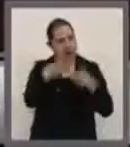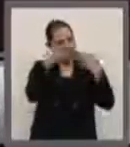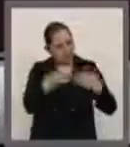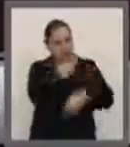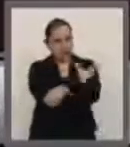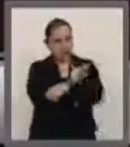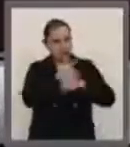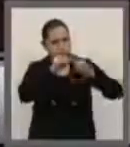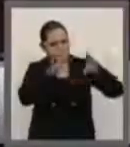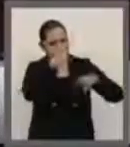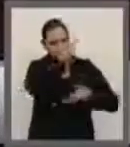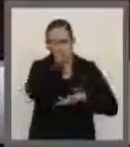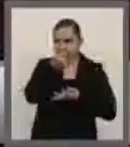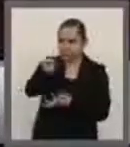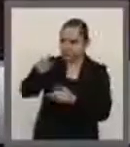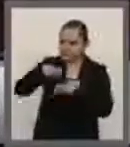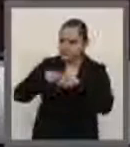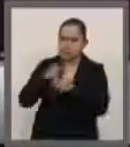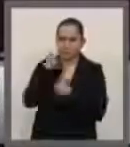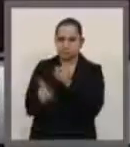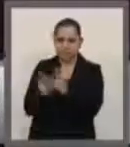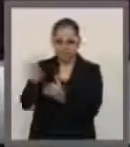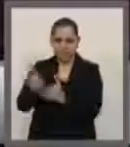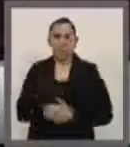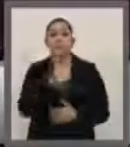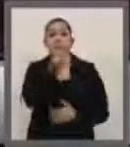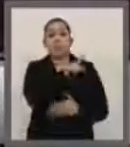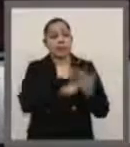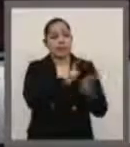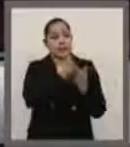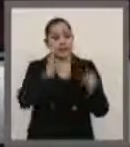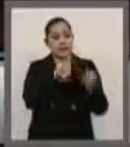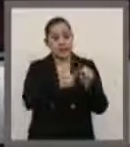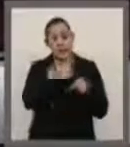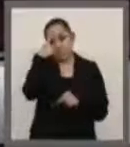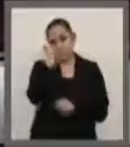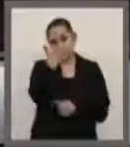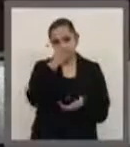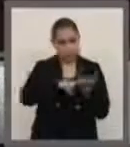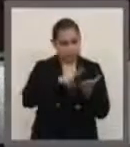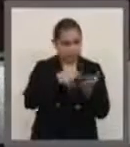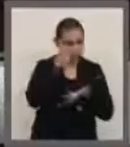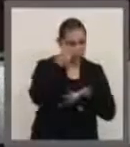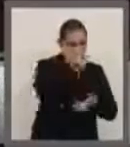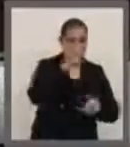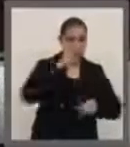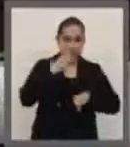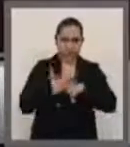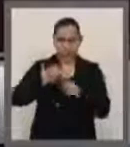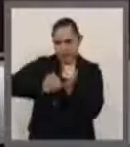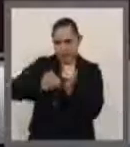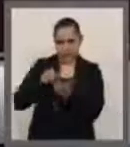recursos. La misma Ley Federal de Presupuesto y Responsabilidad Hacendaria establece en su